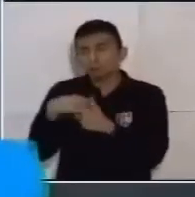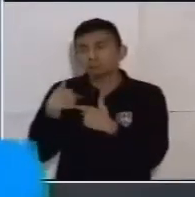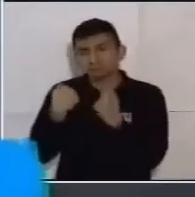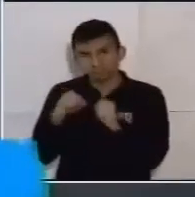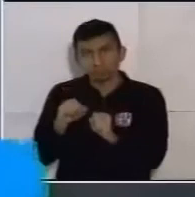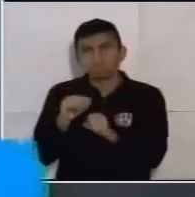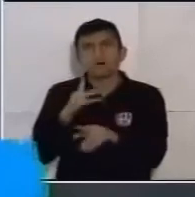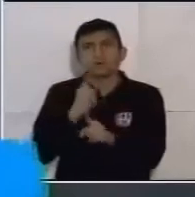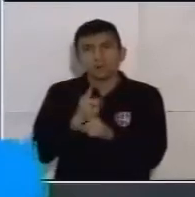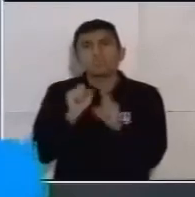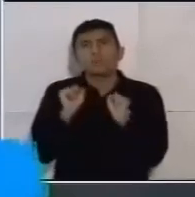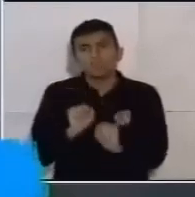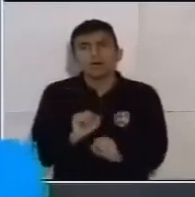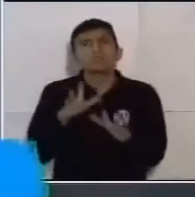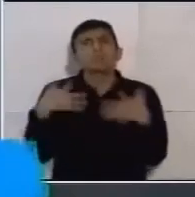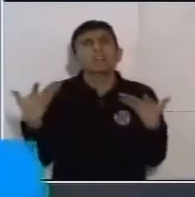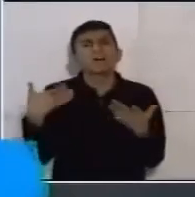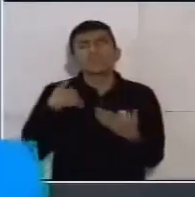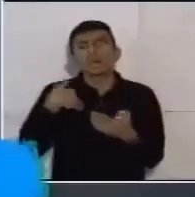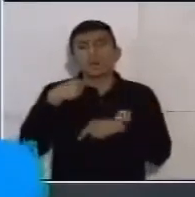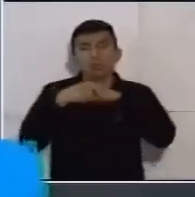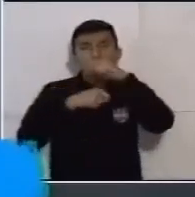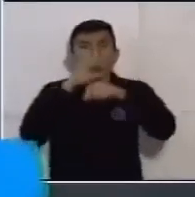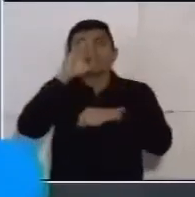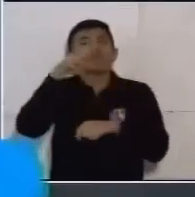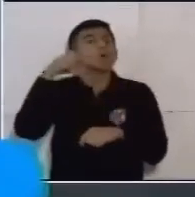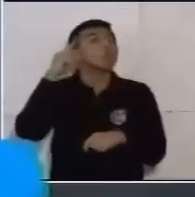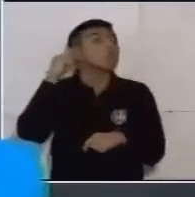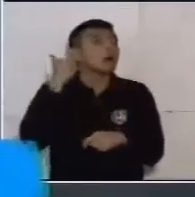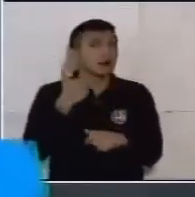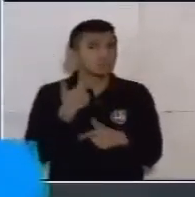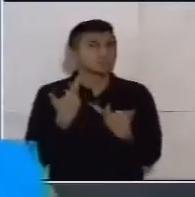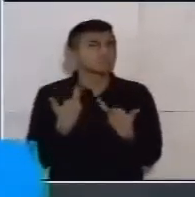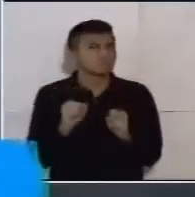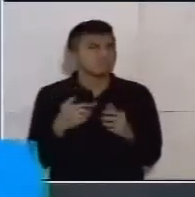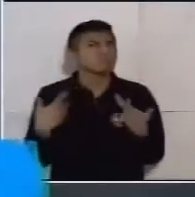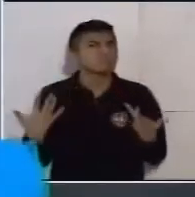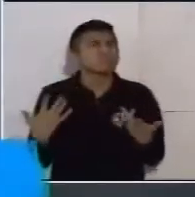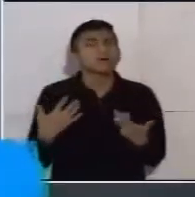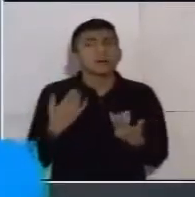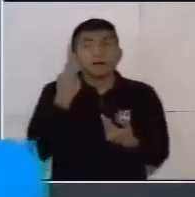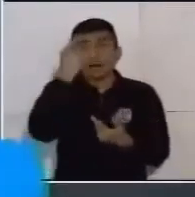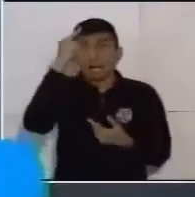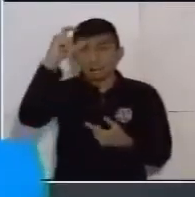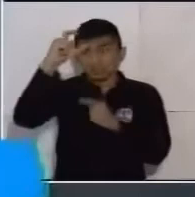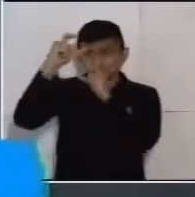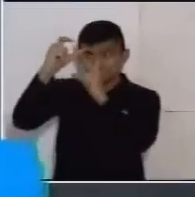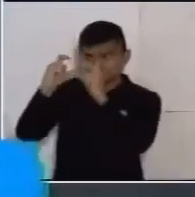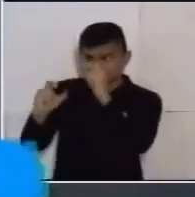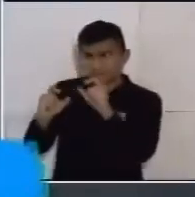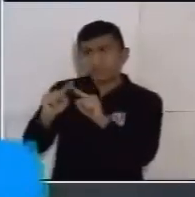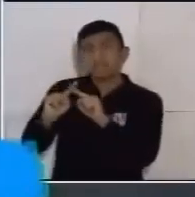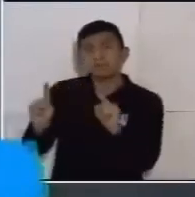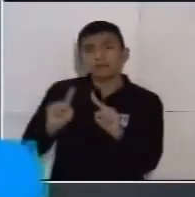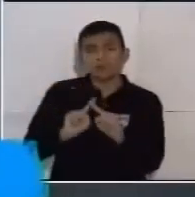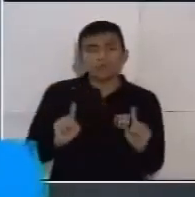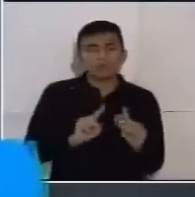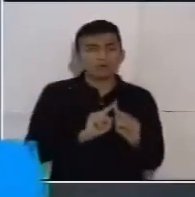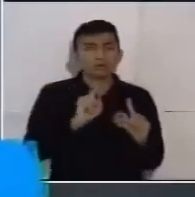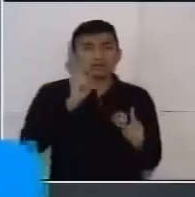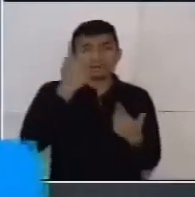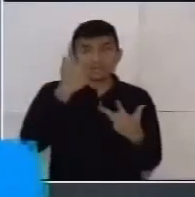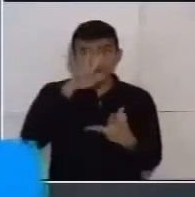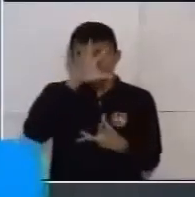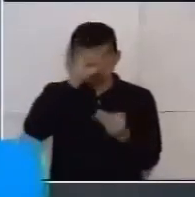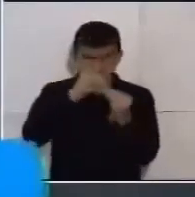sí puedo calcular porque tengo la fórmula. Y lo que puedo hacer es calcular cada una de ellas por separado, lo sumo y